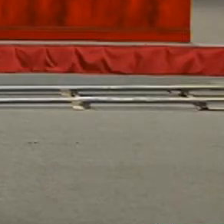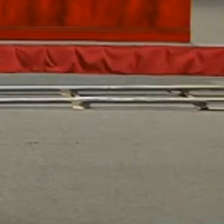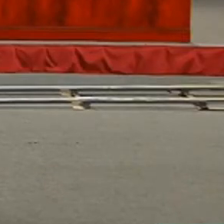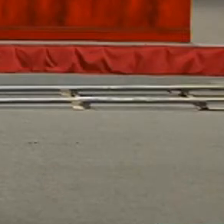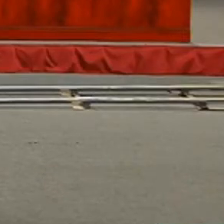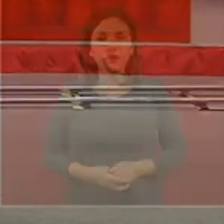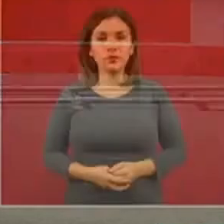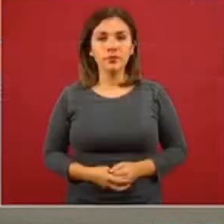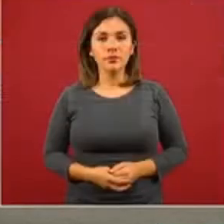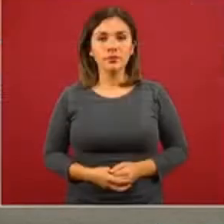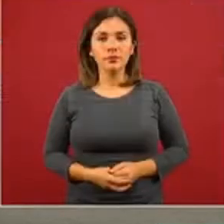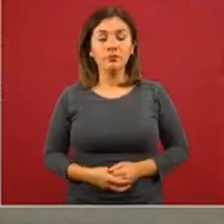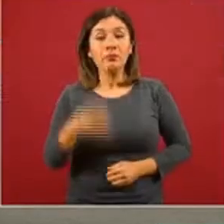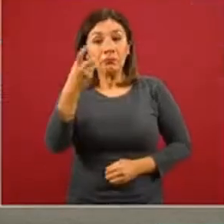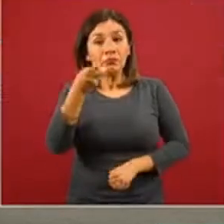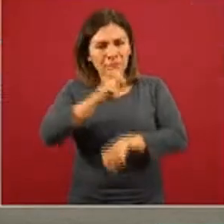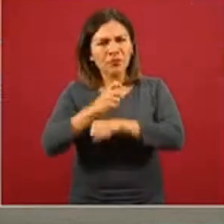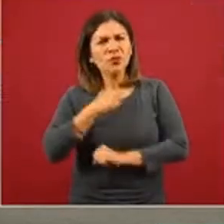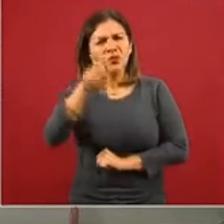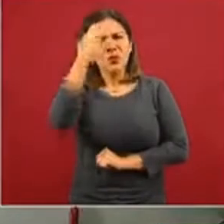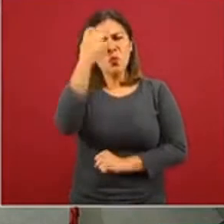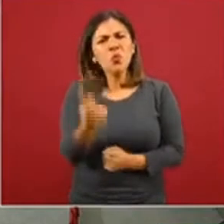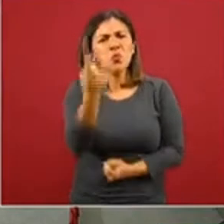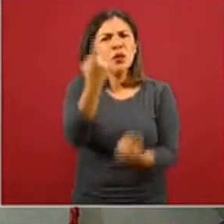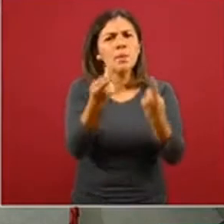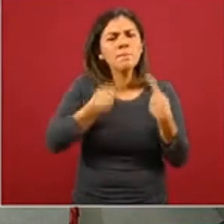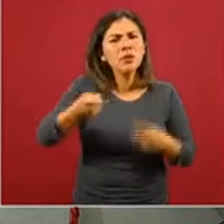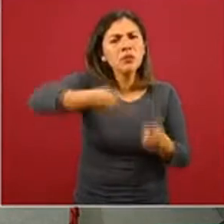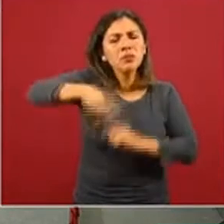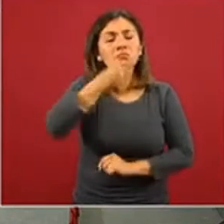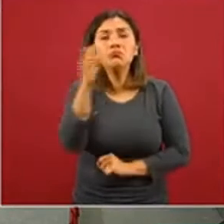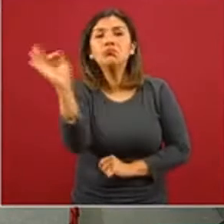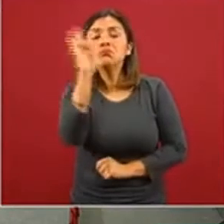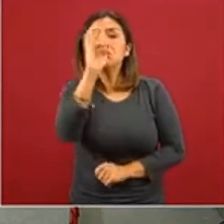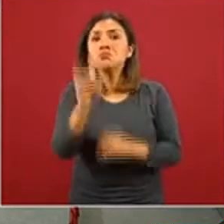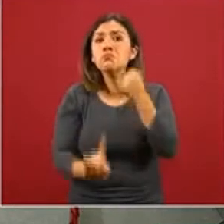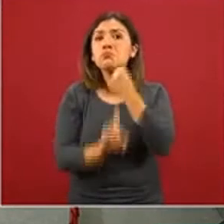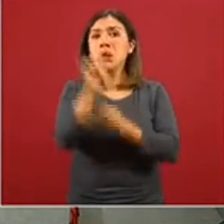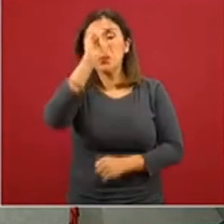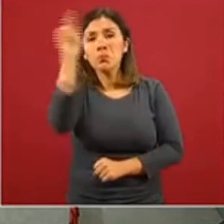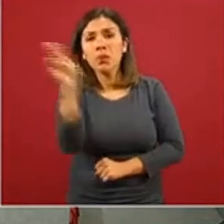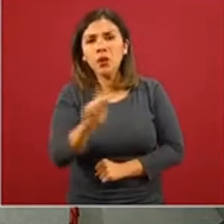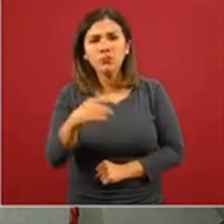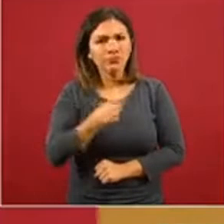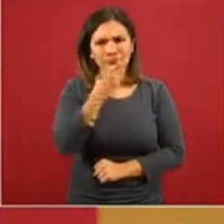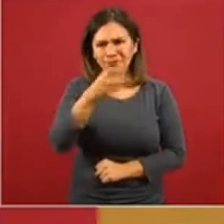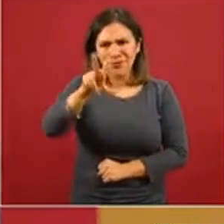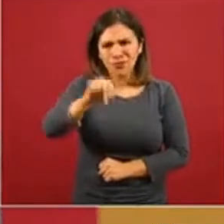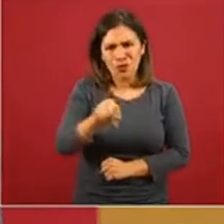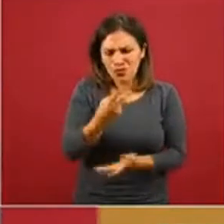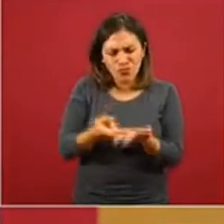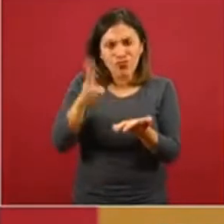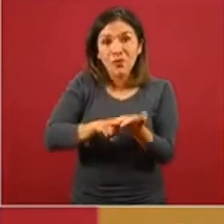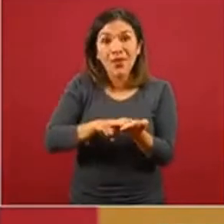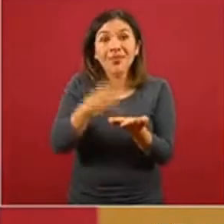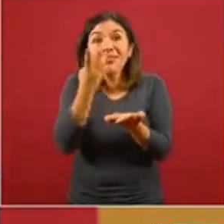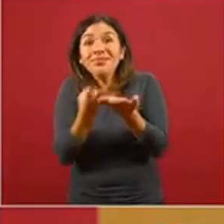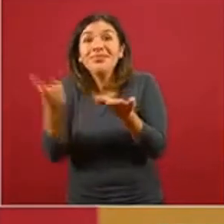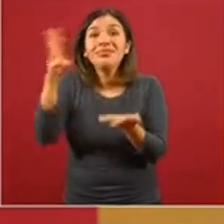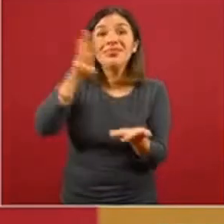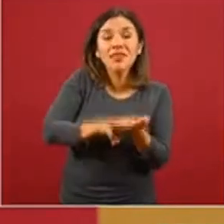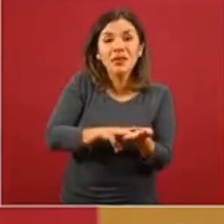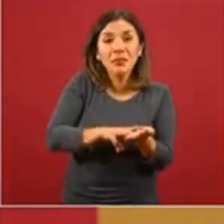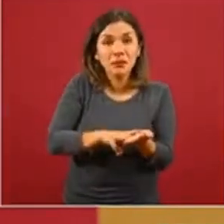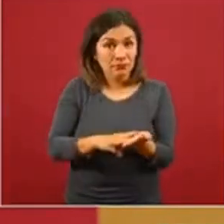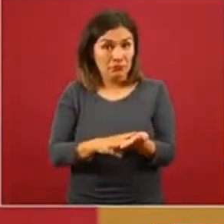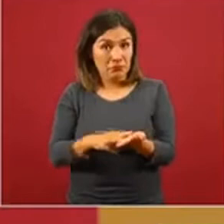me acuerdo, a lo mejor fue usted, alguien por acá me dijo, ¿y si se duplicaron? Y contesté rotundo, dije, no se duplicaron, se triplicaron.